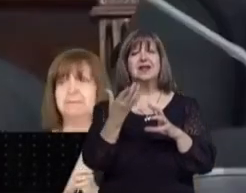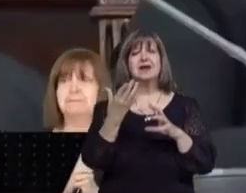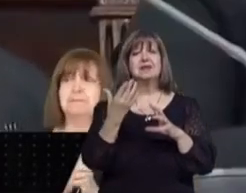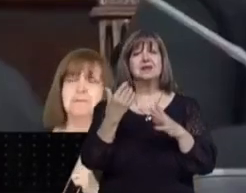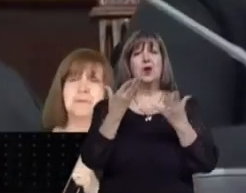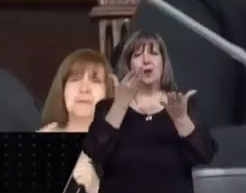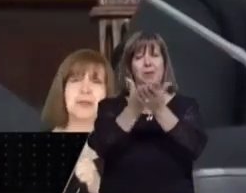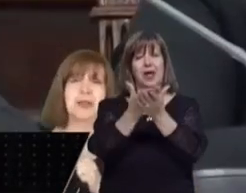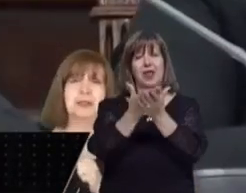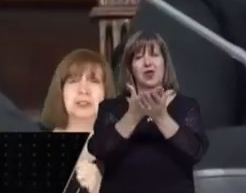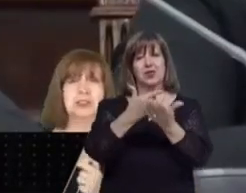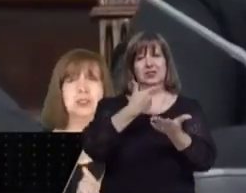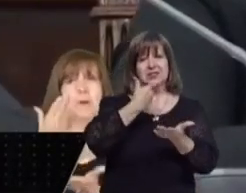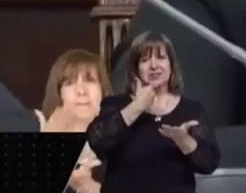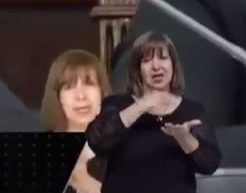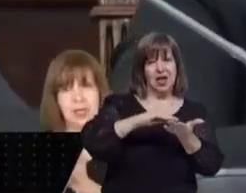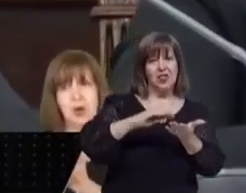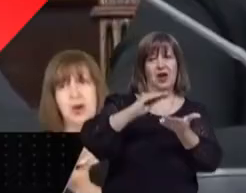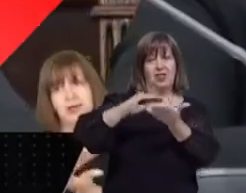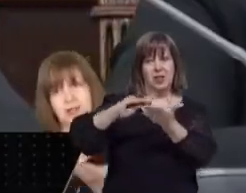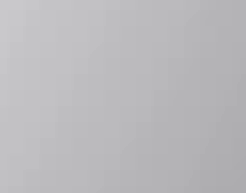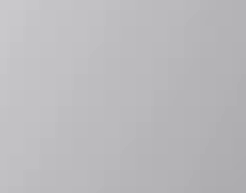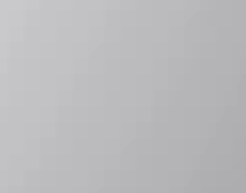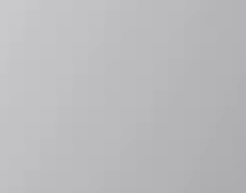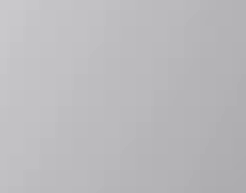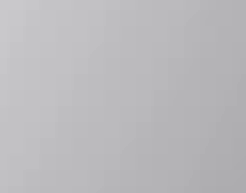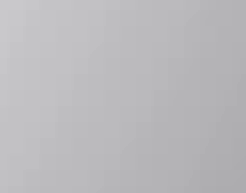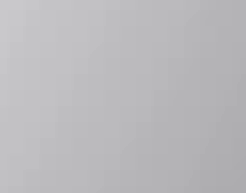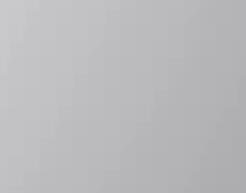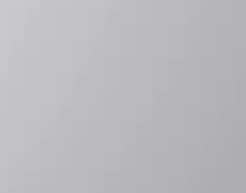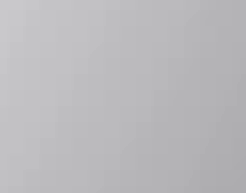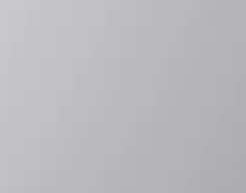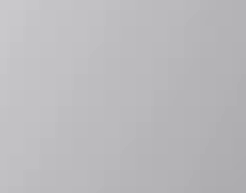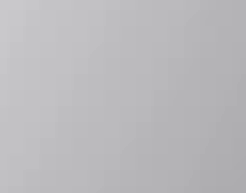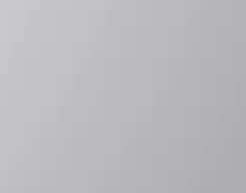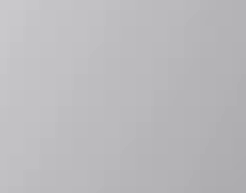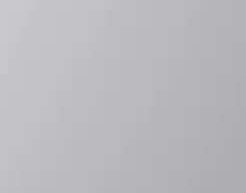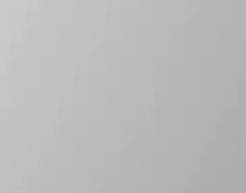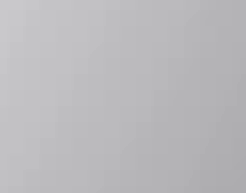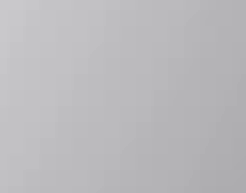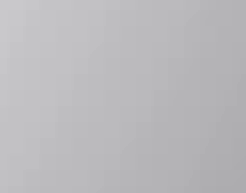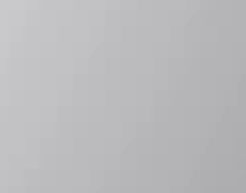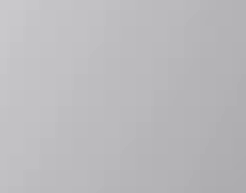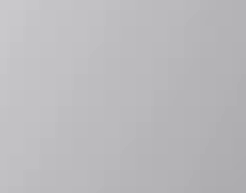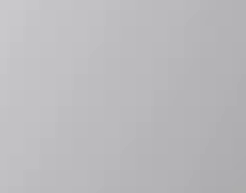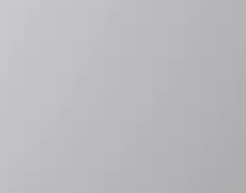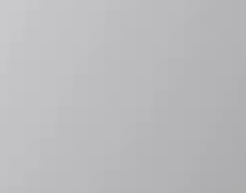les pido a los legisladores que nos acompañen en las reformas propuestas.